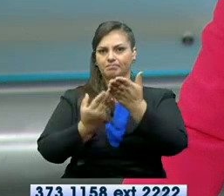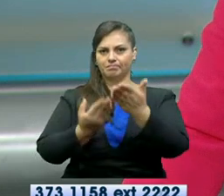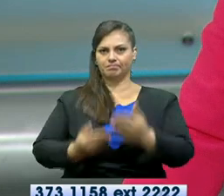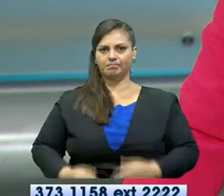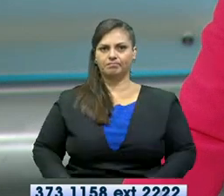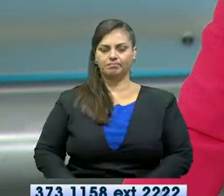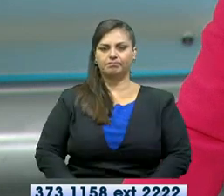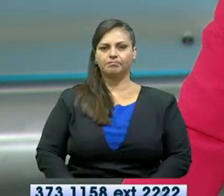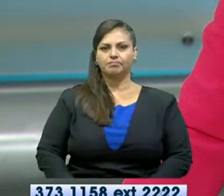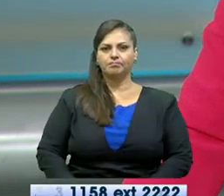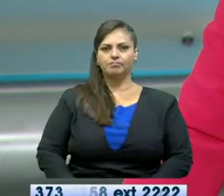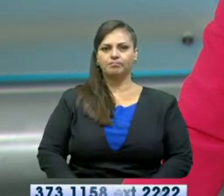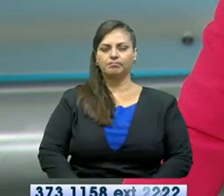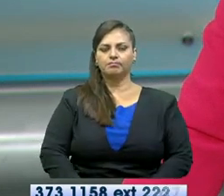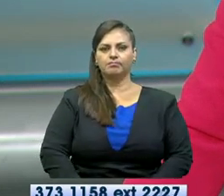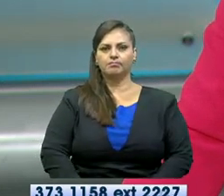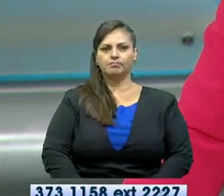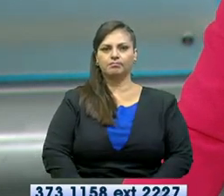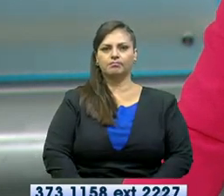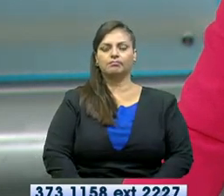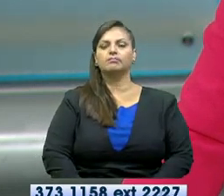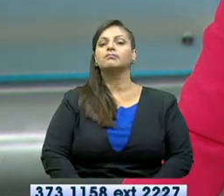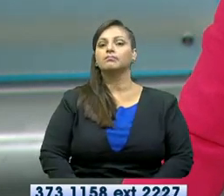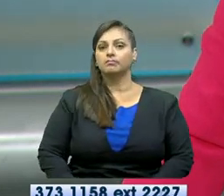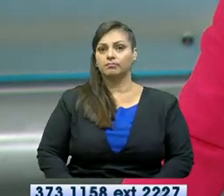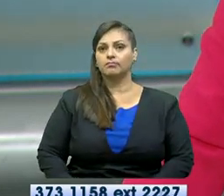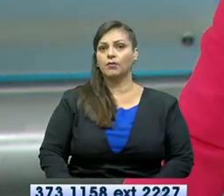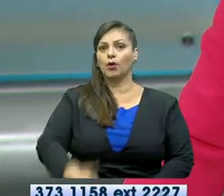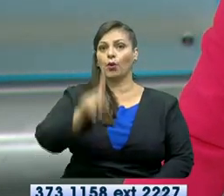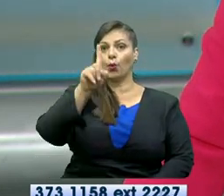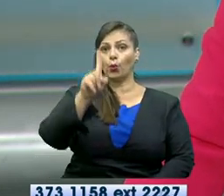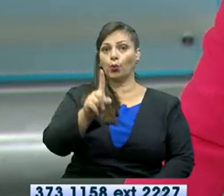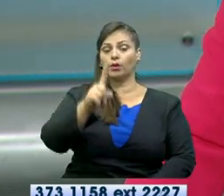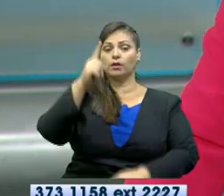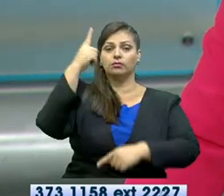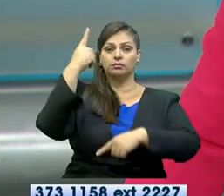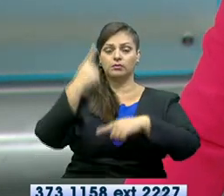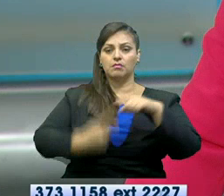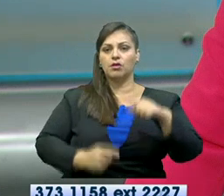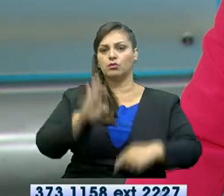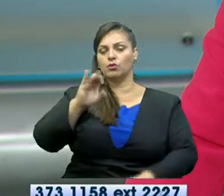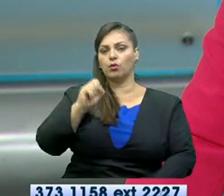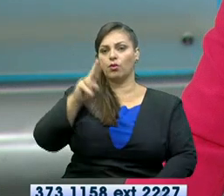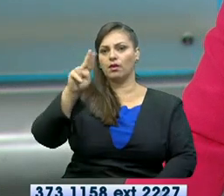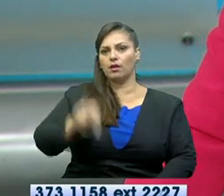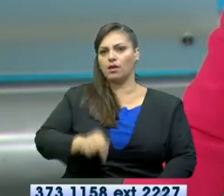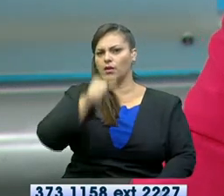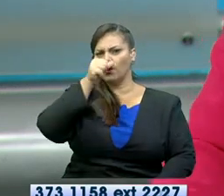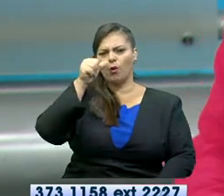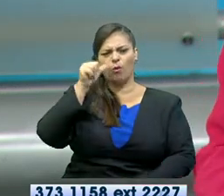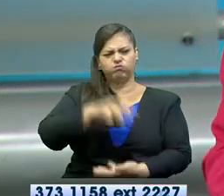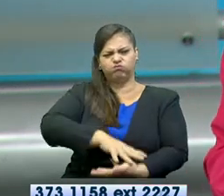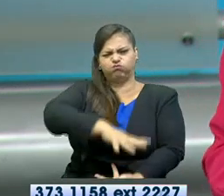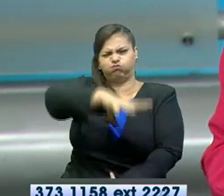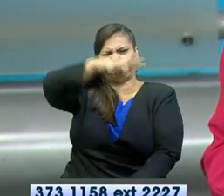el más importante está el decomiso de cerca de 1,5 toneladas de droga. Veamos.